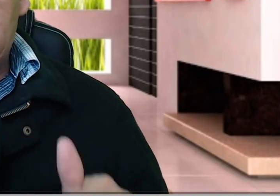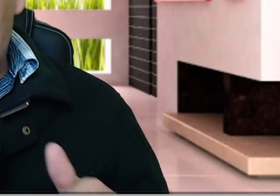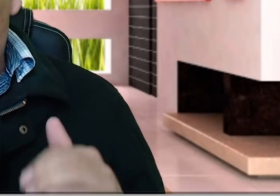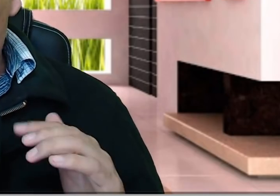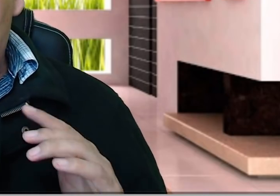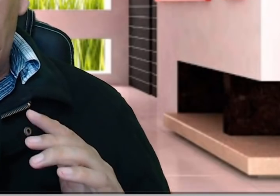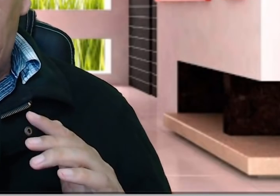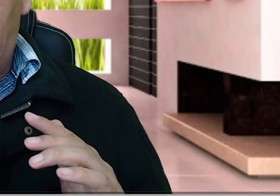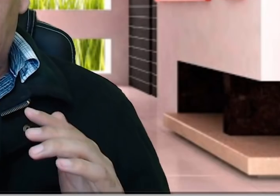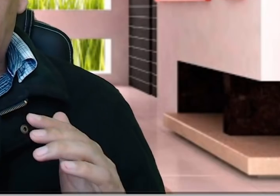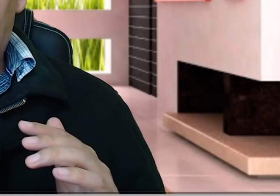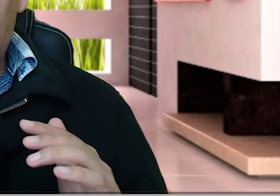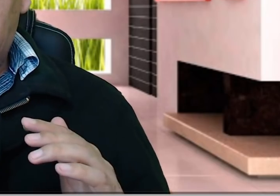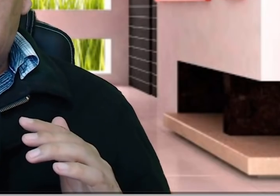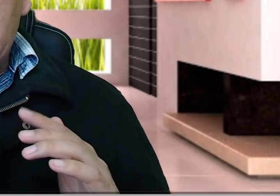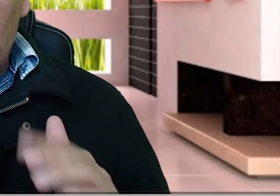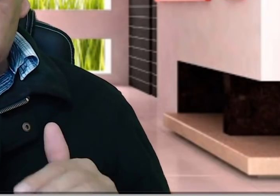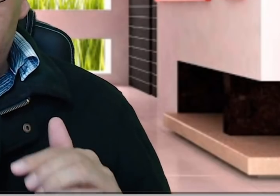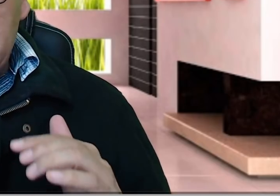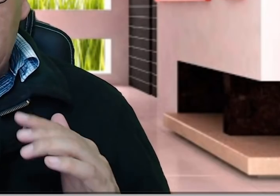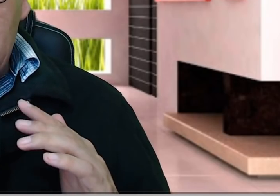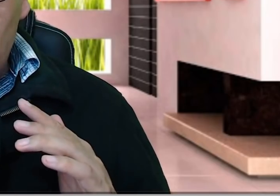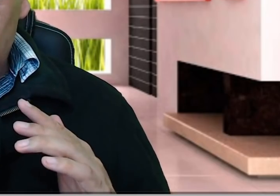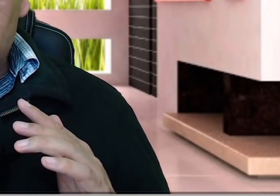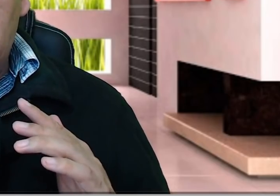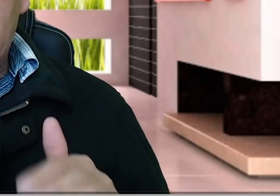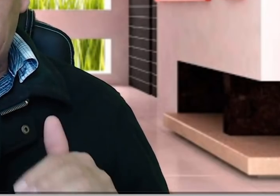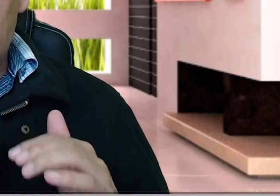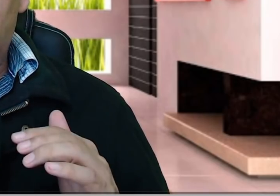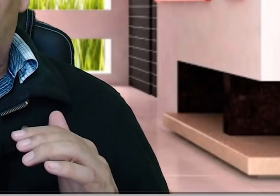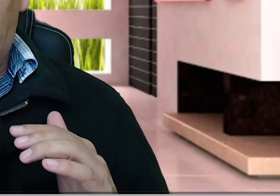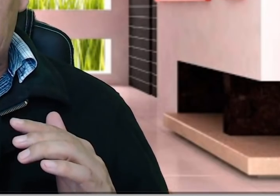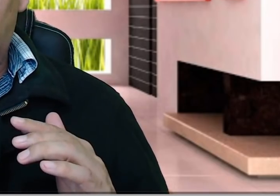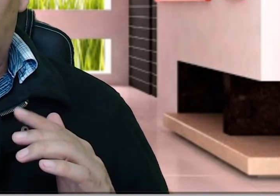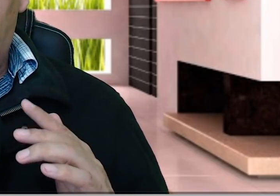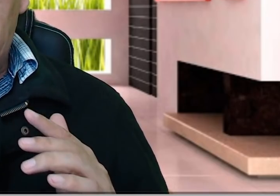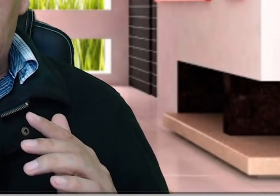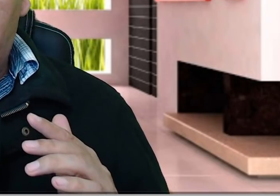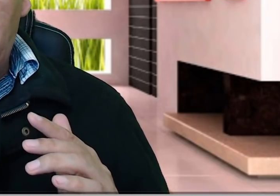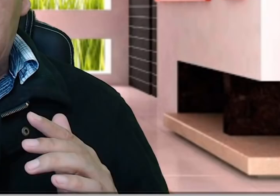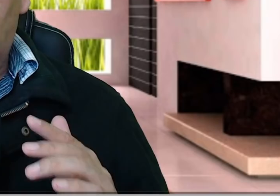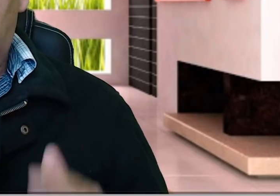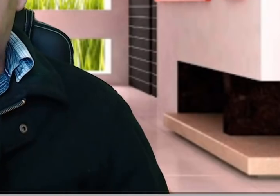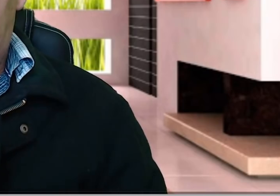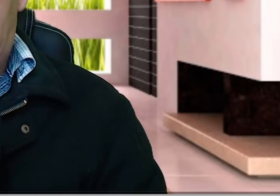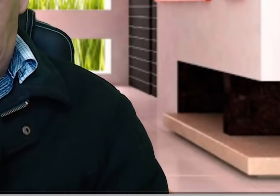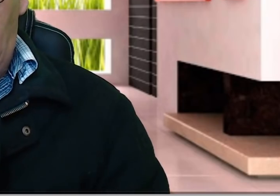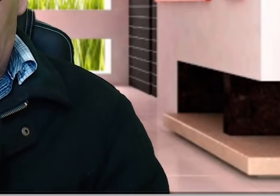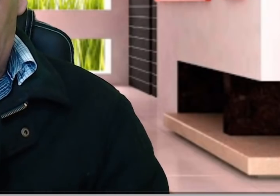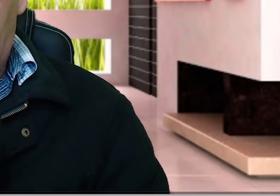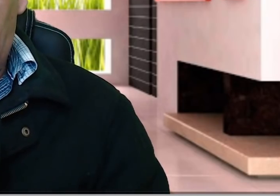crisis económica, y los empresarios liderados por Carlos Lomelín piden un